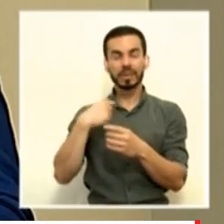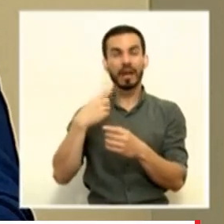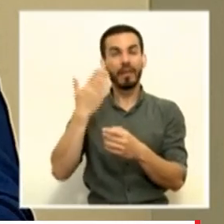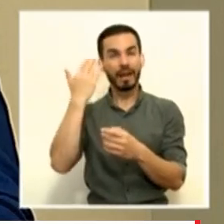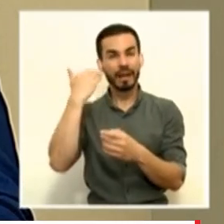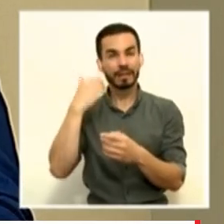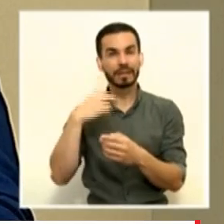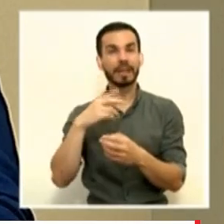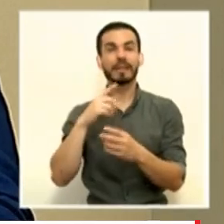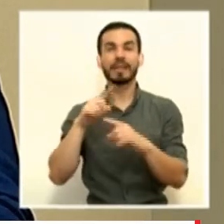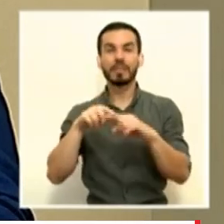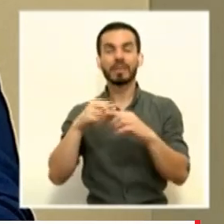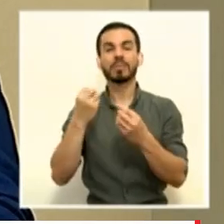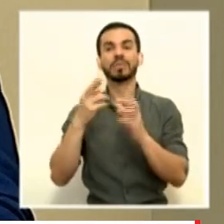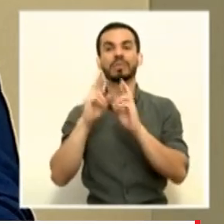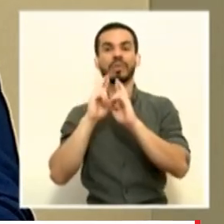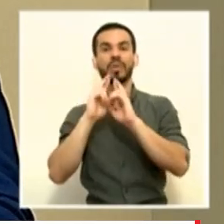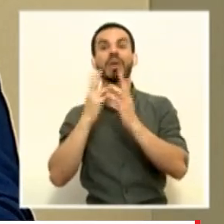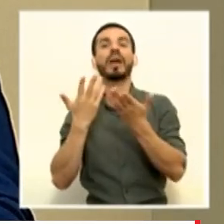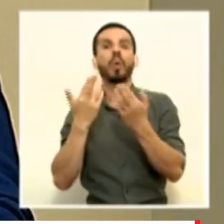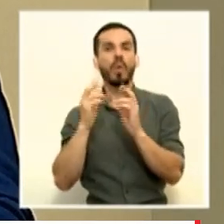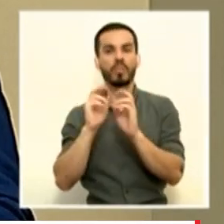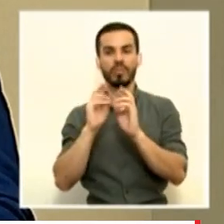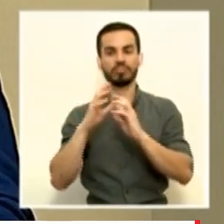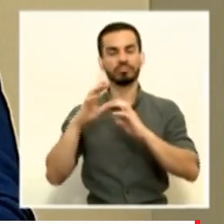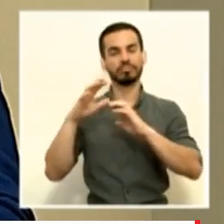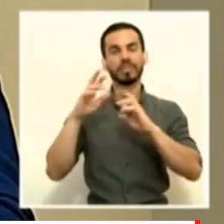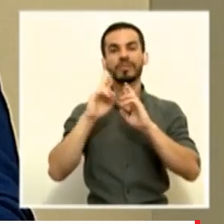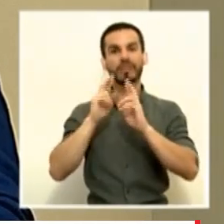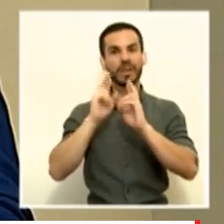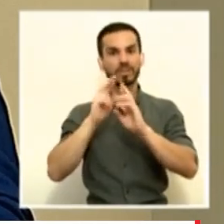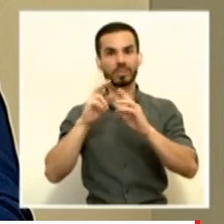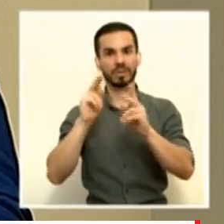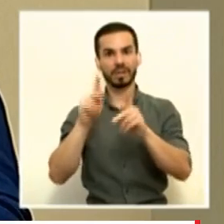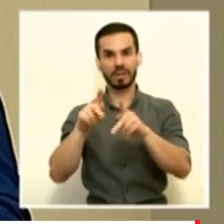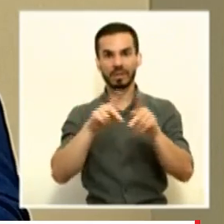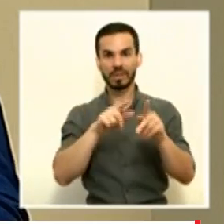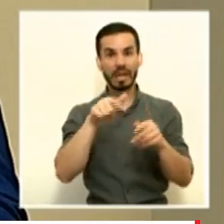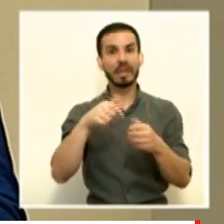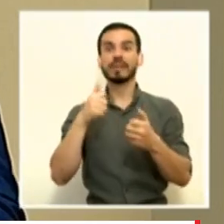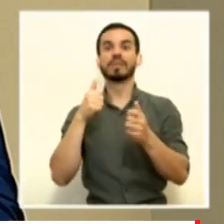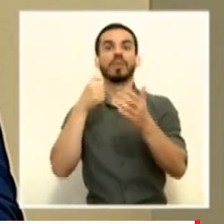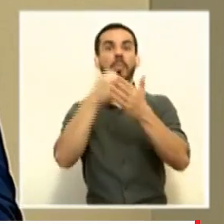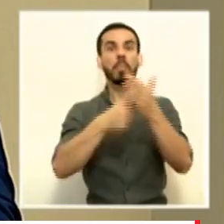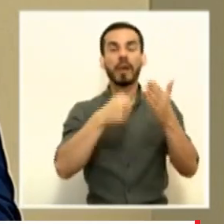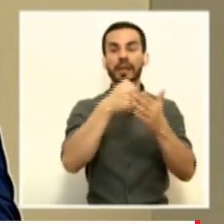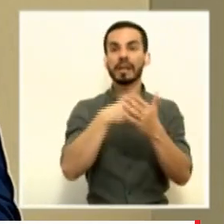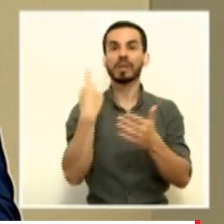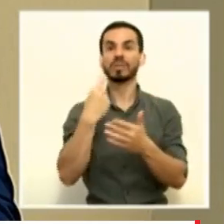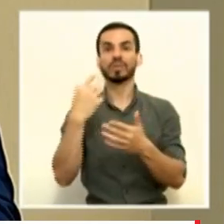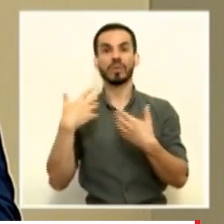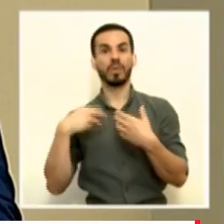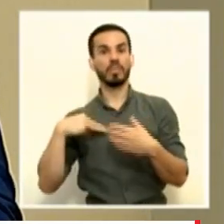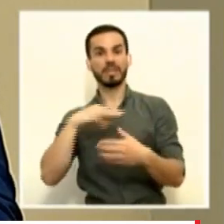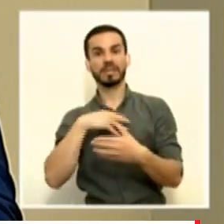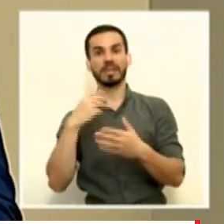la respuesta de la población, porque recordemos que esto no es ya del Ministerio de Salud y de la Caja en contra del COVID-19. No es